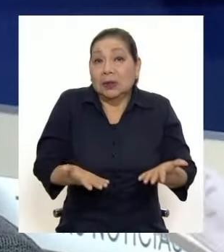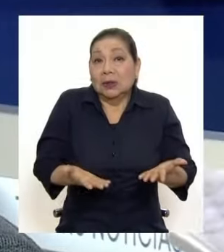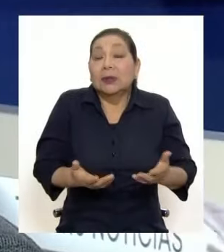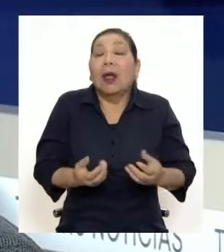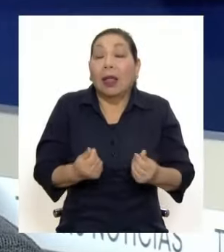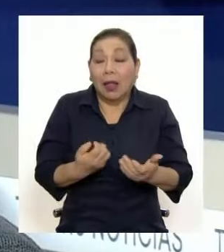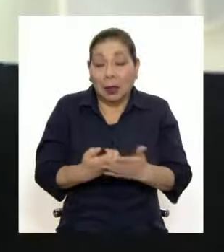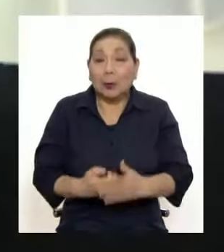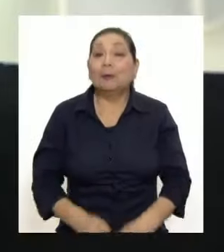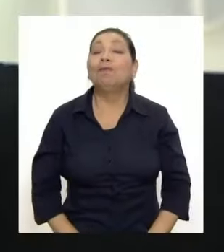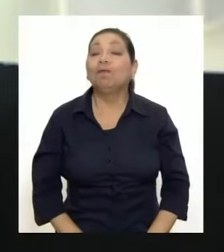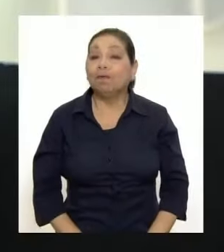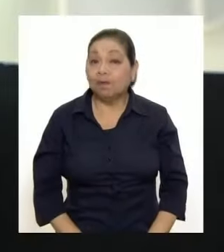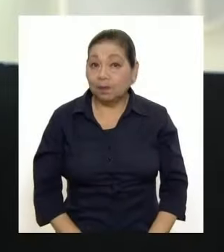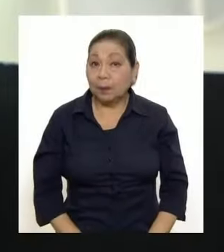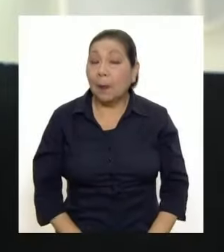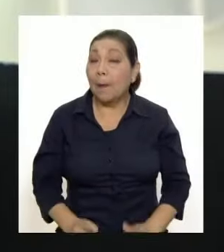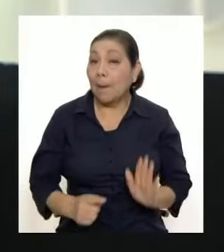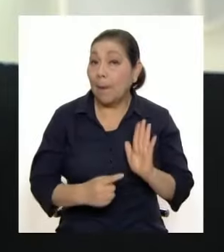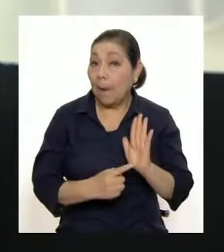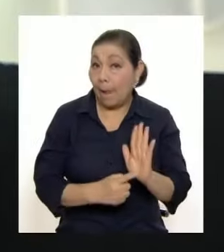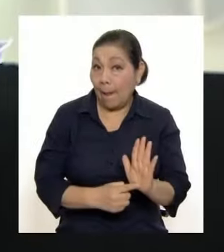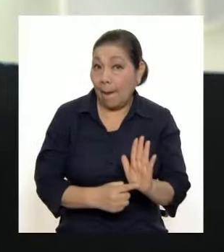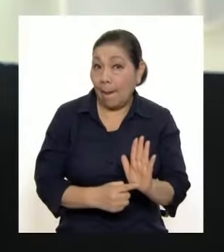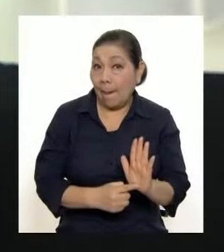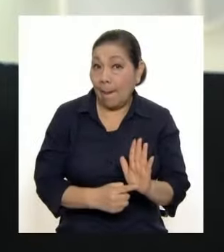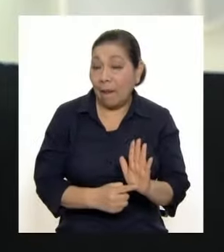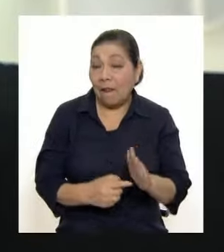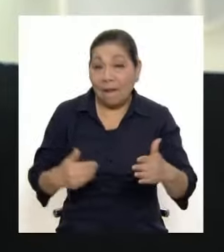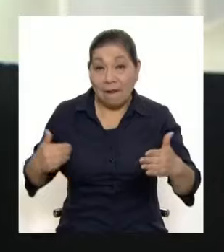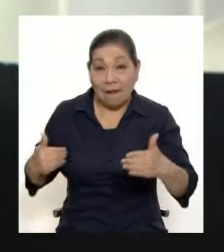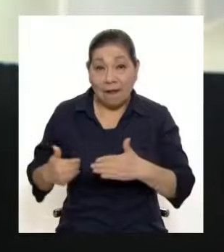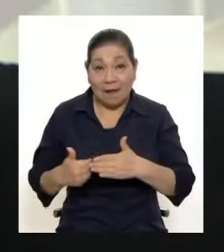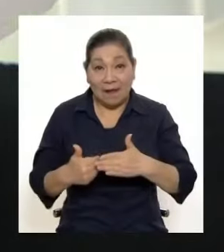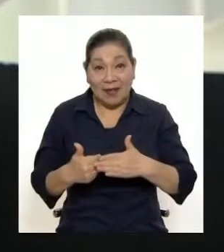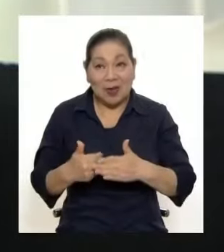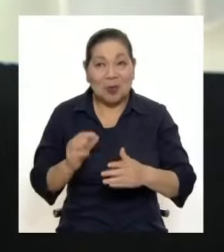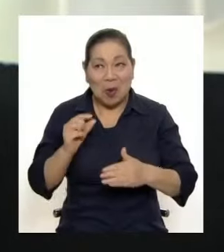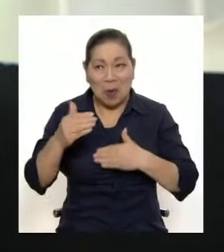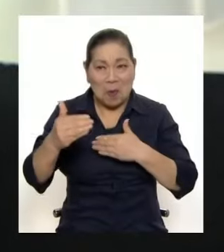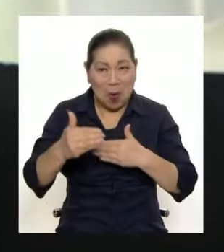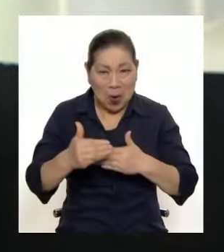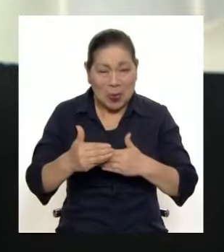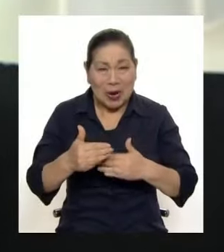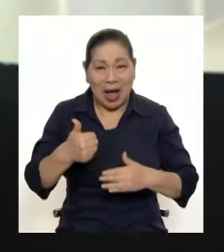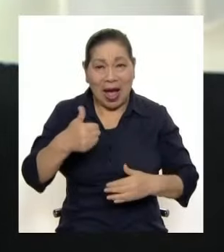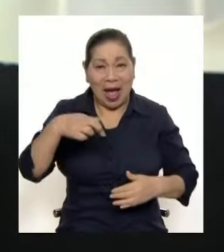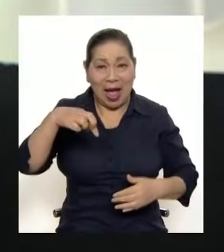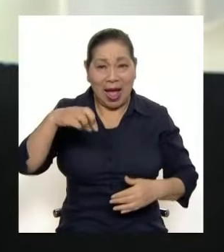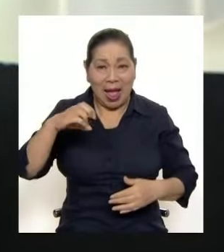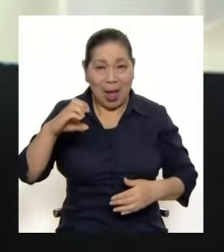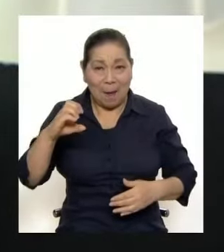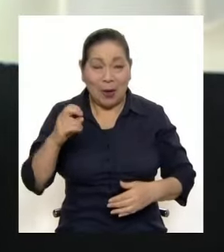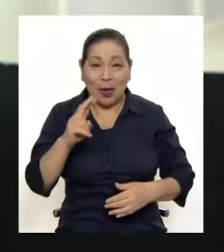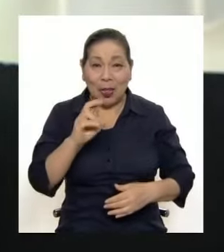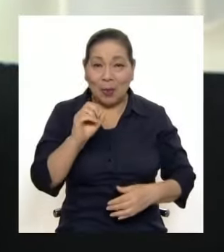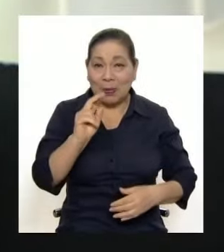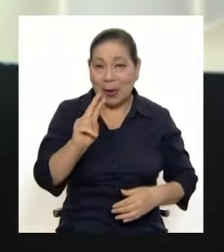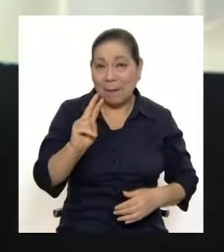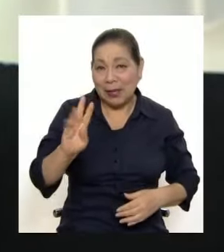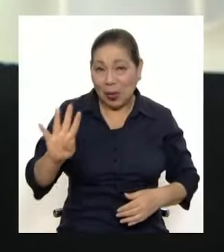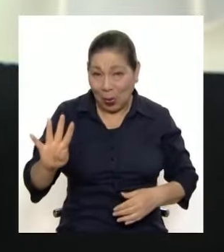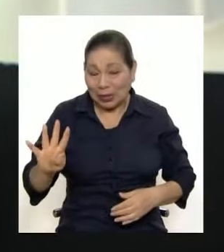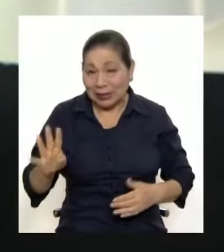económicos ahora con la presencia o ya en víspera de apec estamos en el programa hacia Pacífico 2024